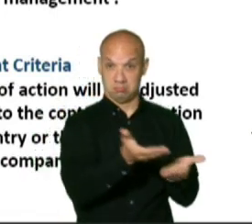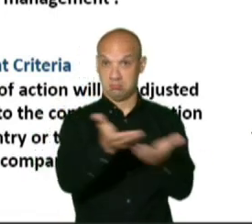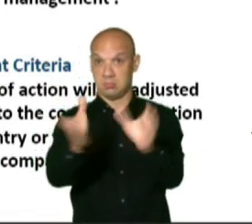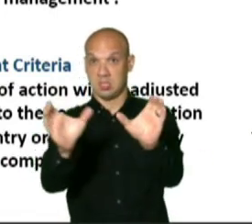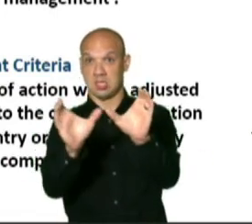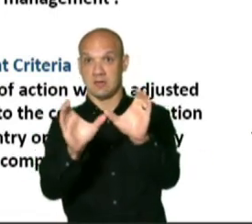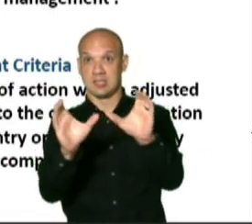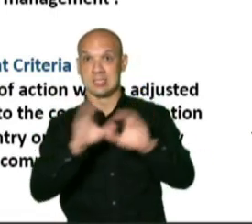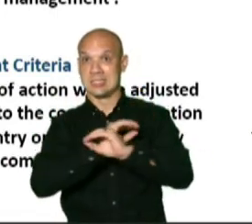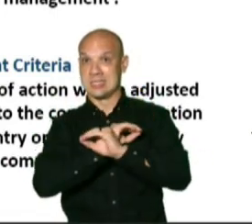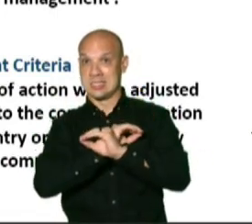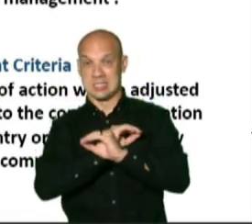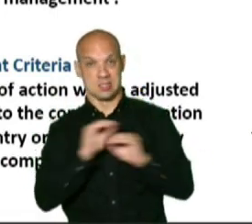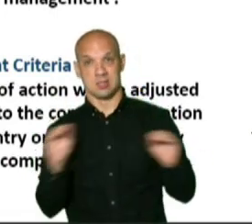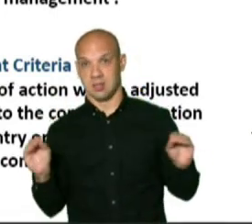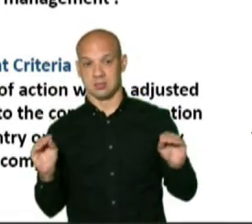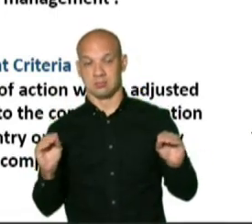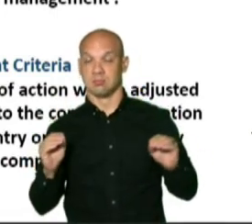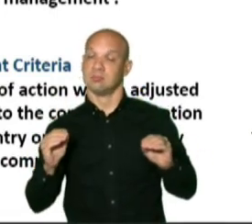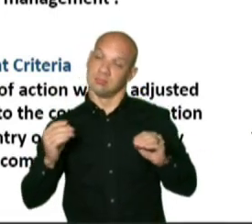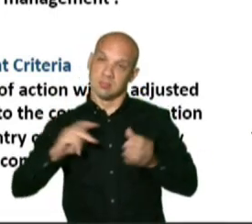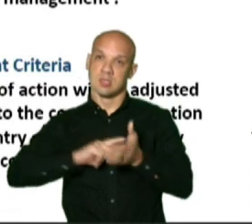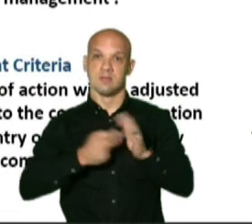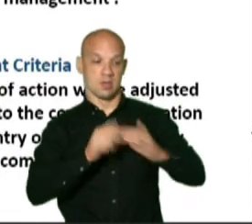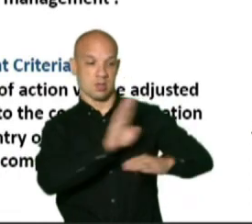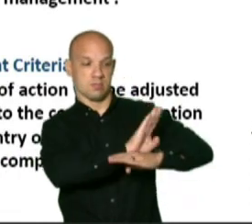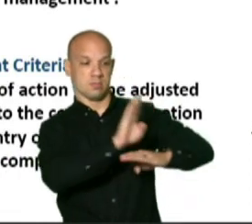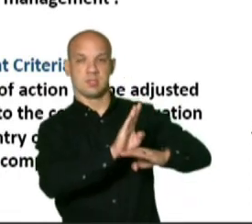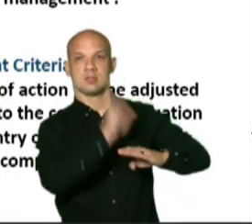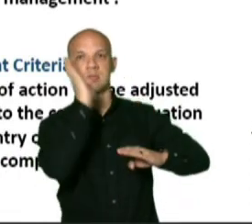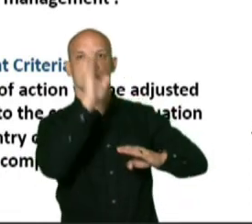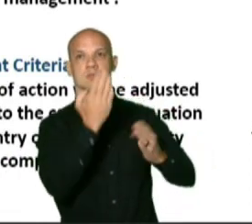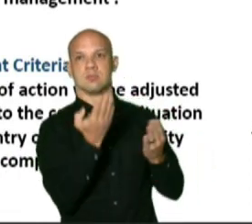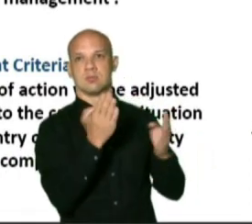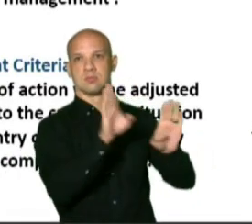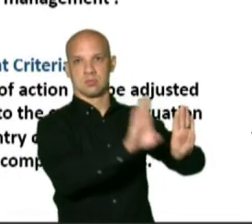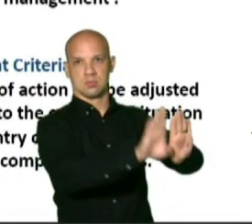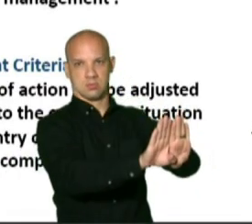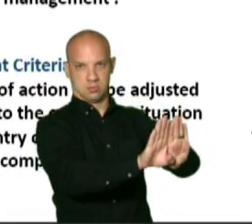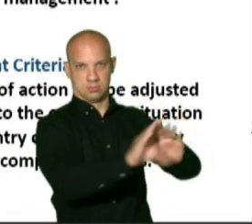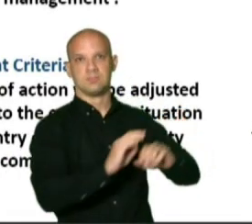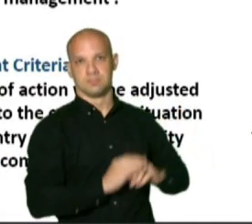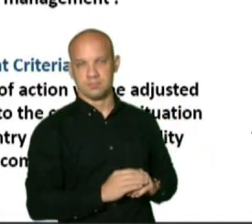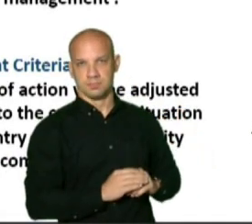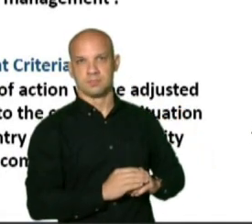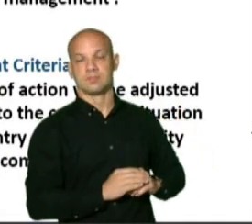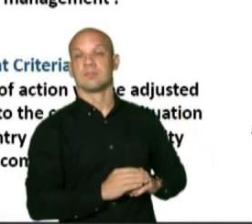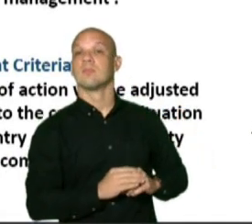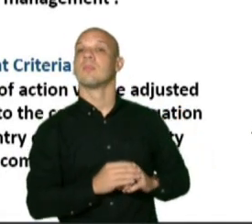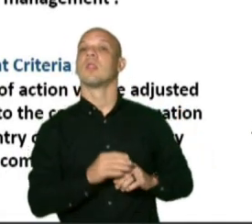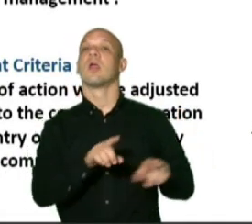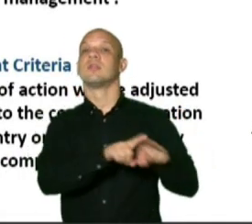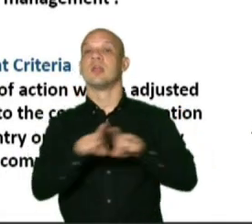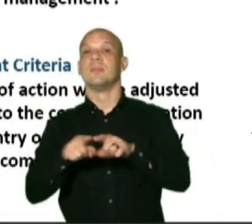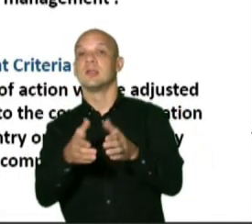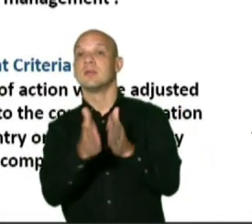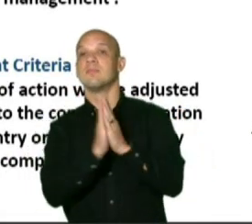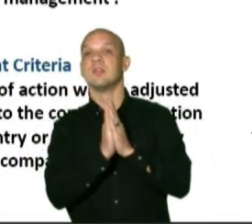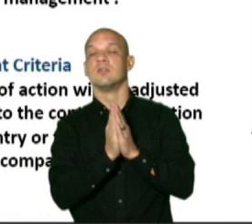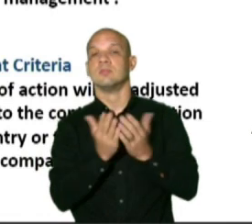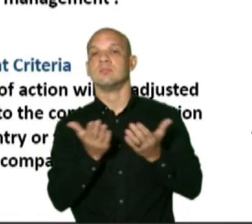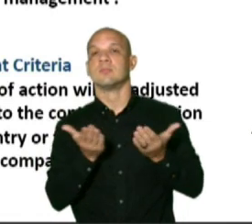autocertificación, el comercio pues estaría cerrado. También vamos a solicitar, se solicitó